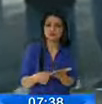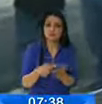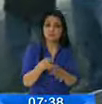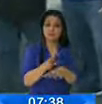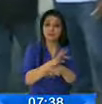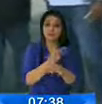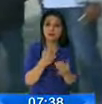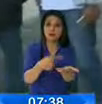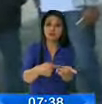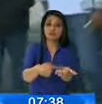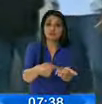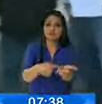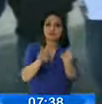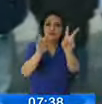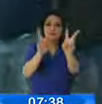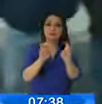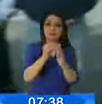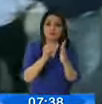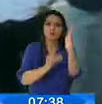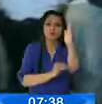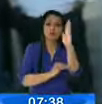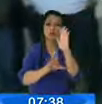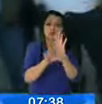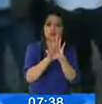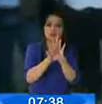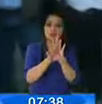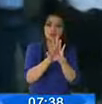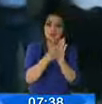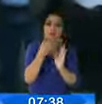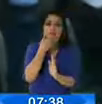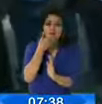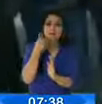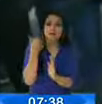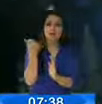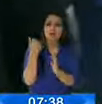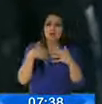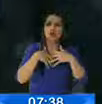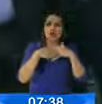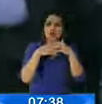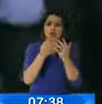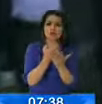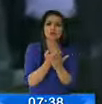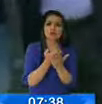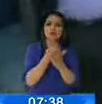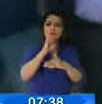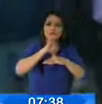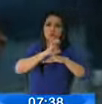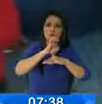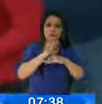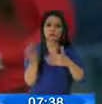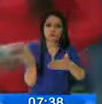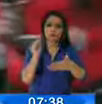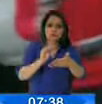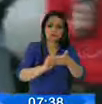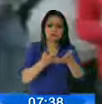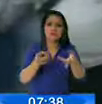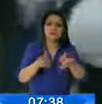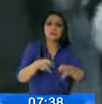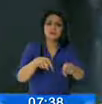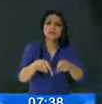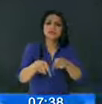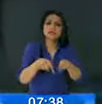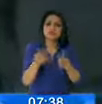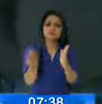Asamblea Nacional respecto a este proyecto de ley de mejoramiento de la economía del país que involucra también al transporte. Cabe